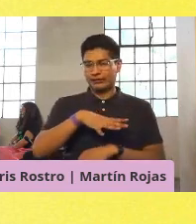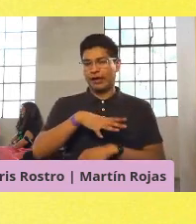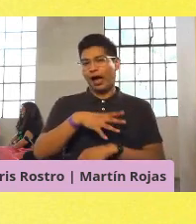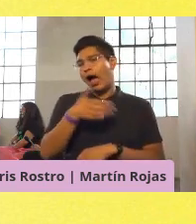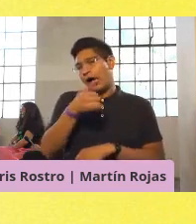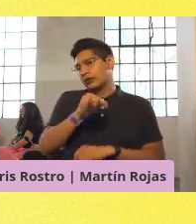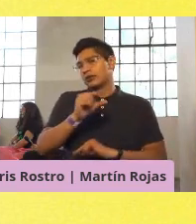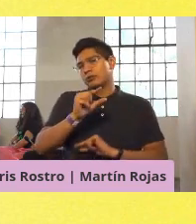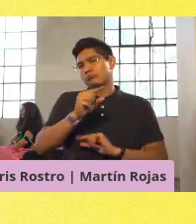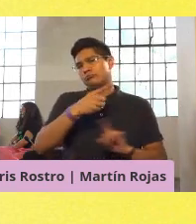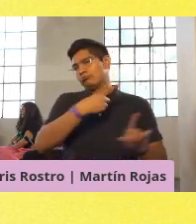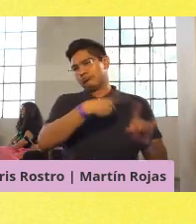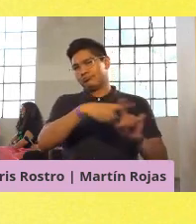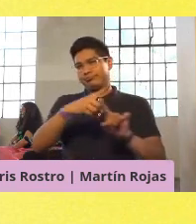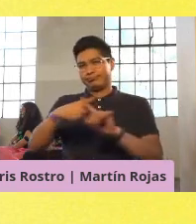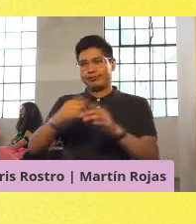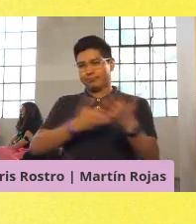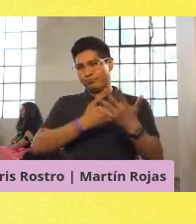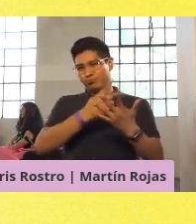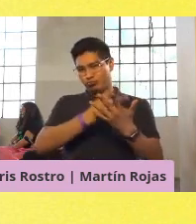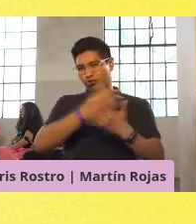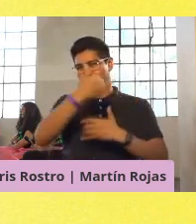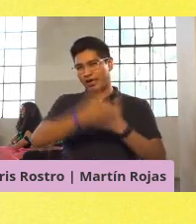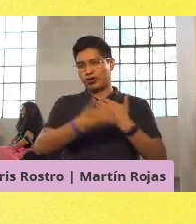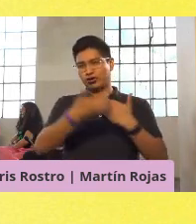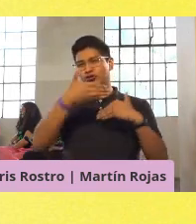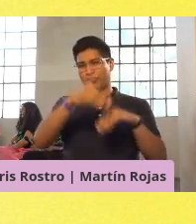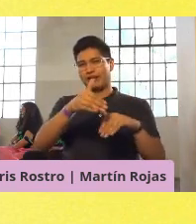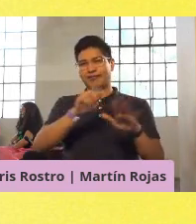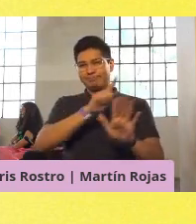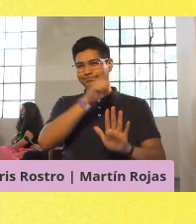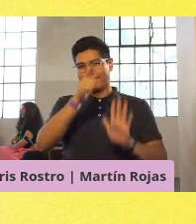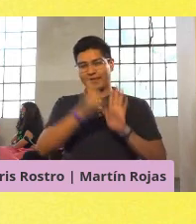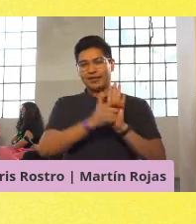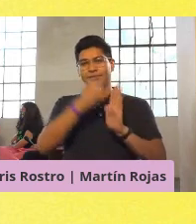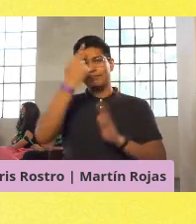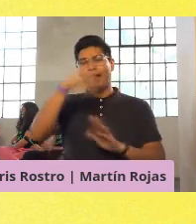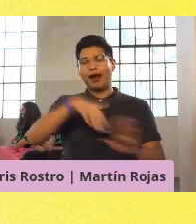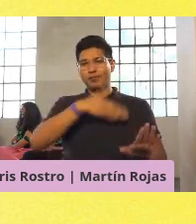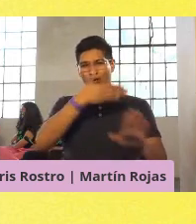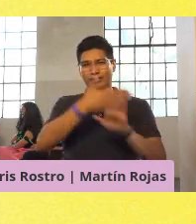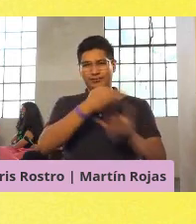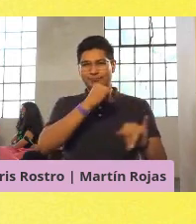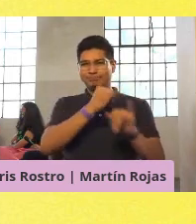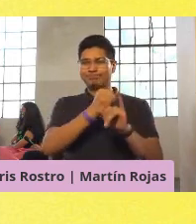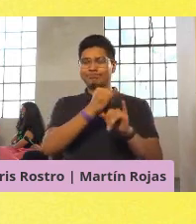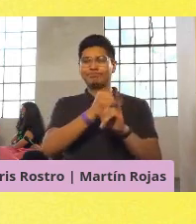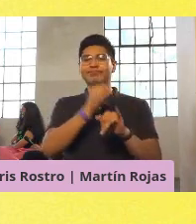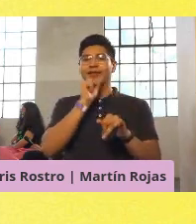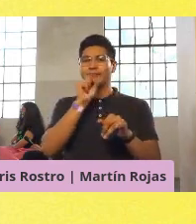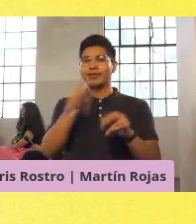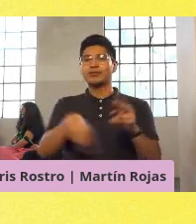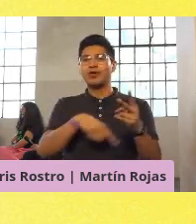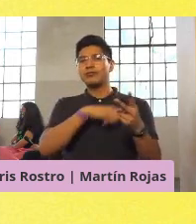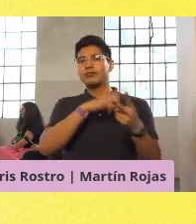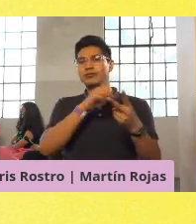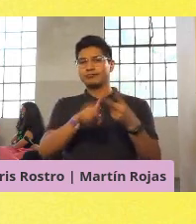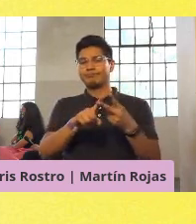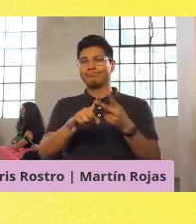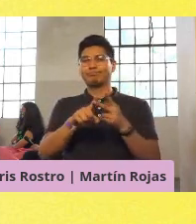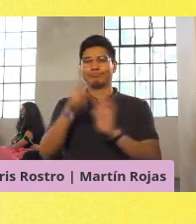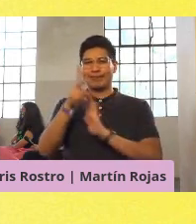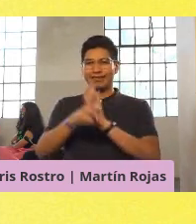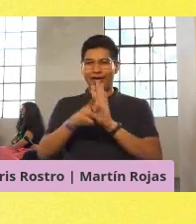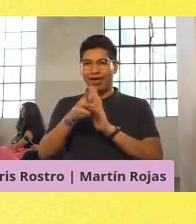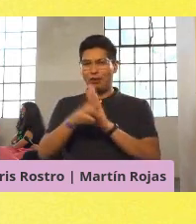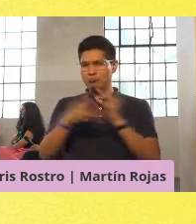de, justamente con las legislaciones sobre violencia digital. Este año hicimos como un documental, unos